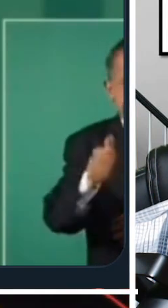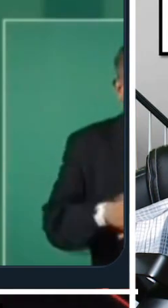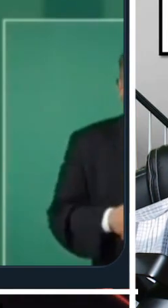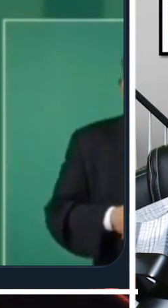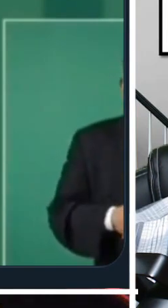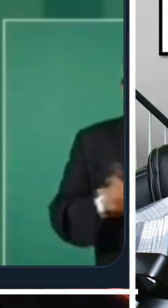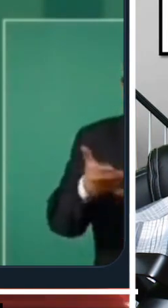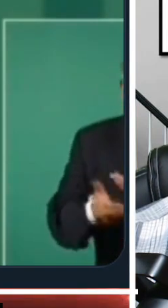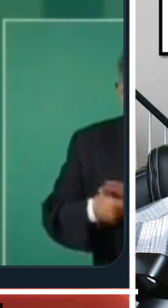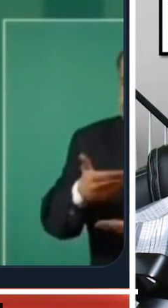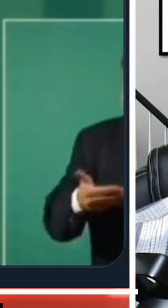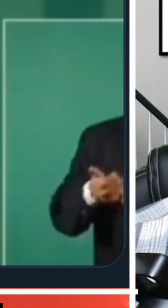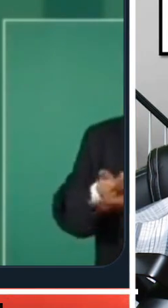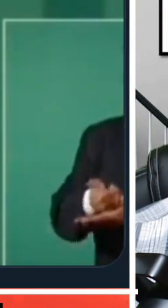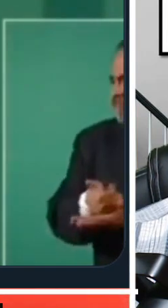servicio.